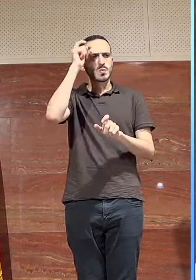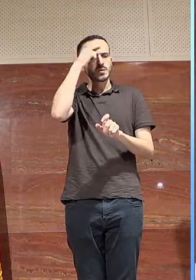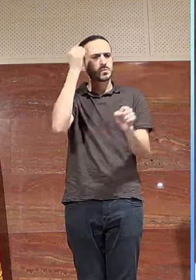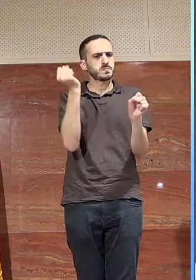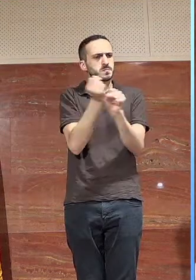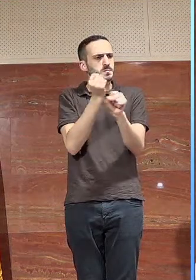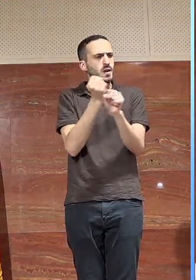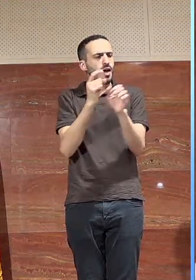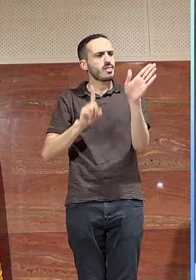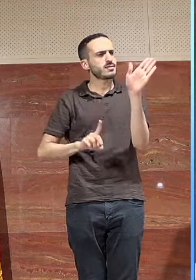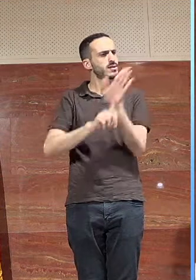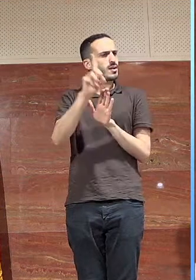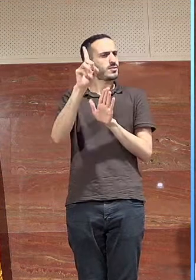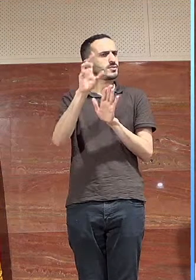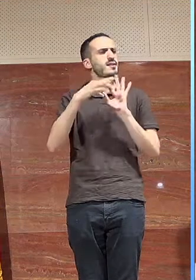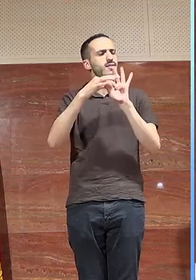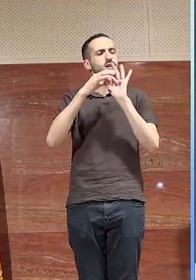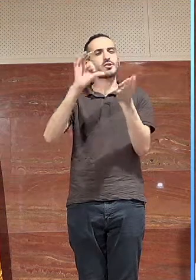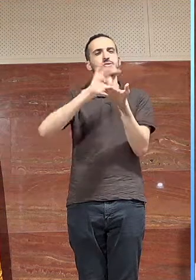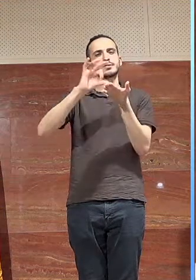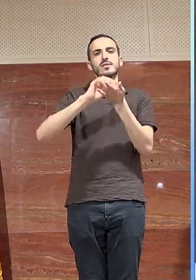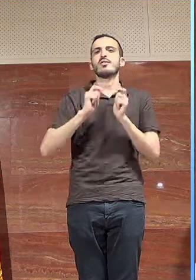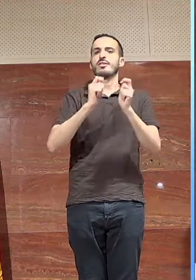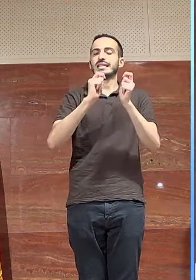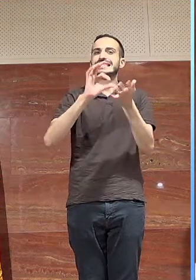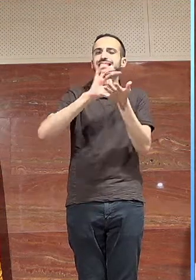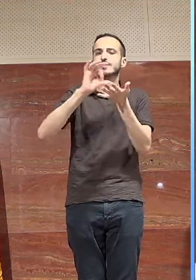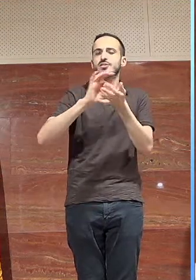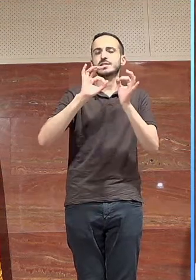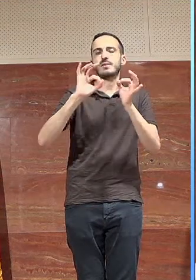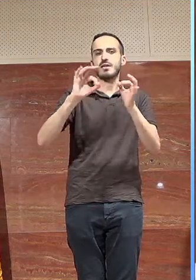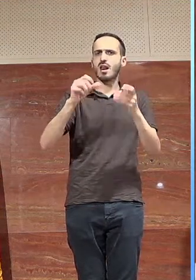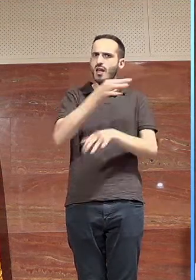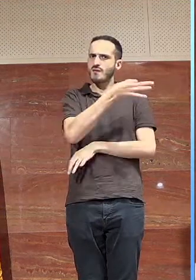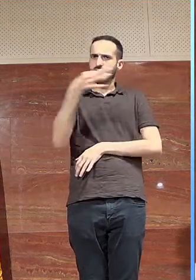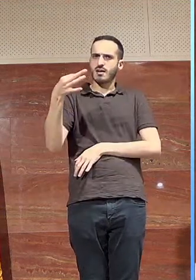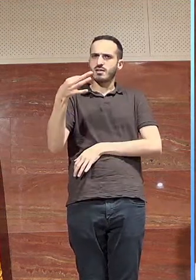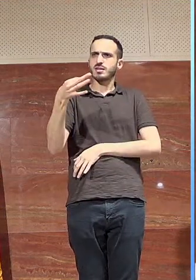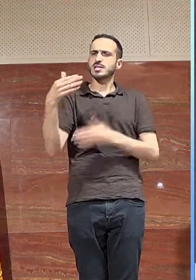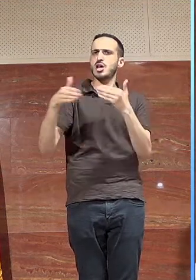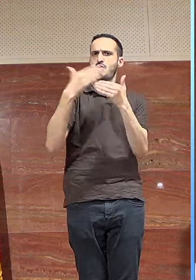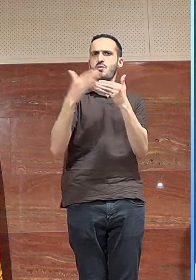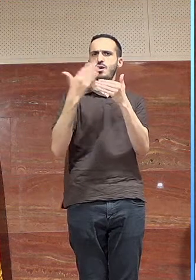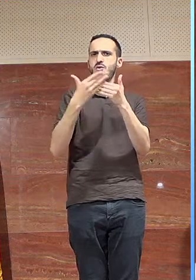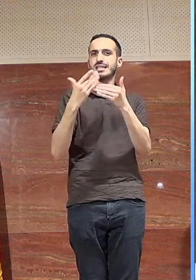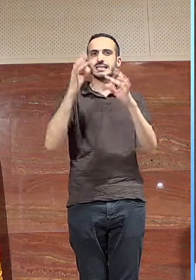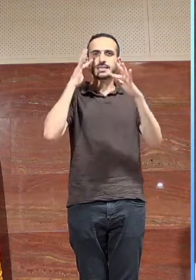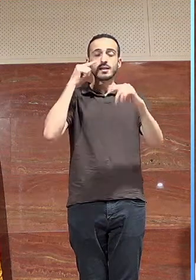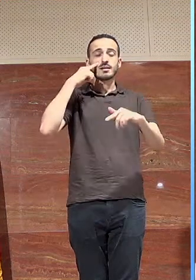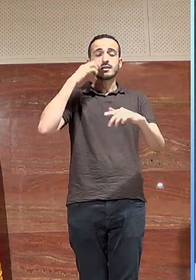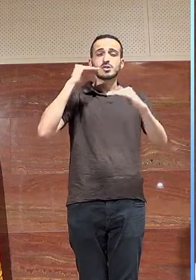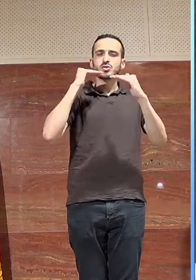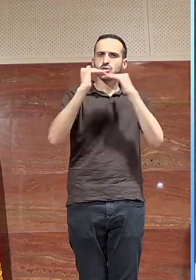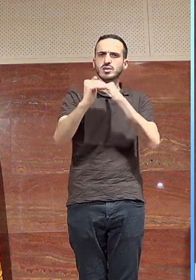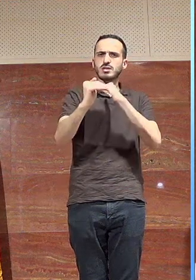prestar servicios, digamos, innovadores, eficaces, eficientes, sostenibles, de la mano de la